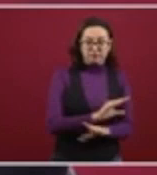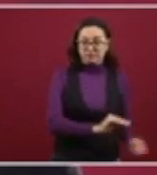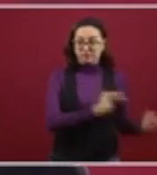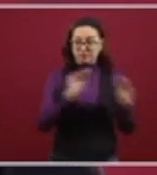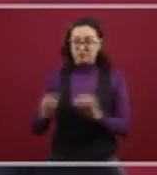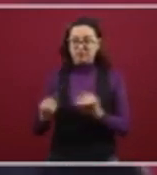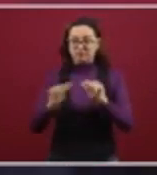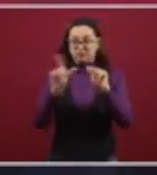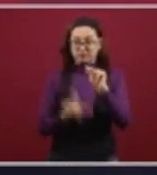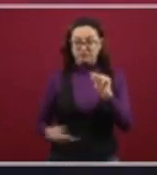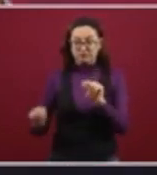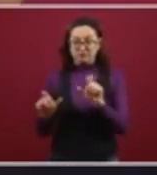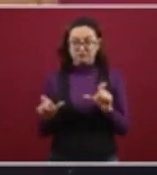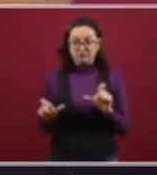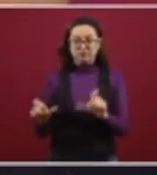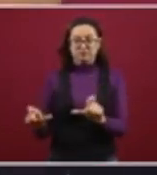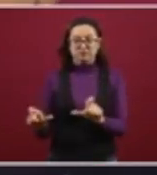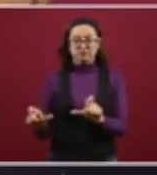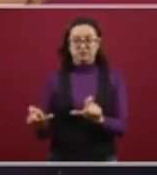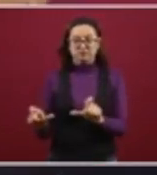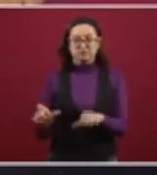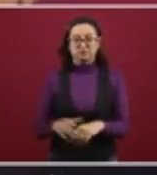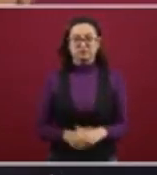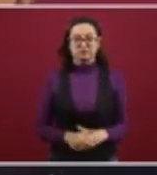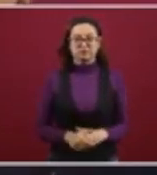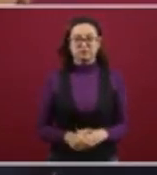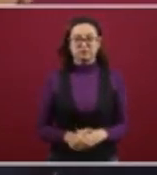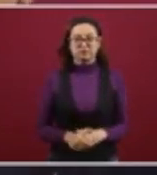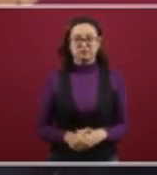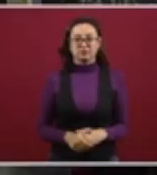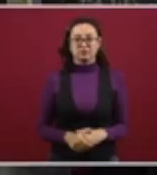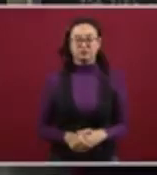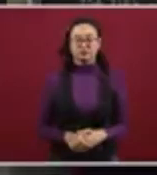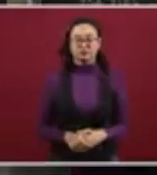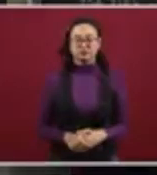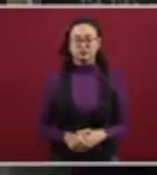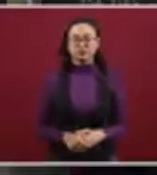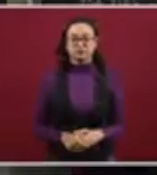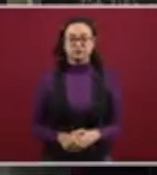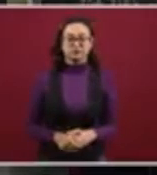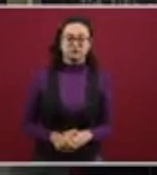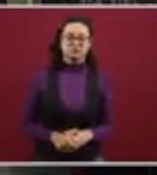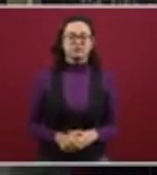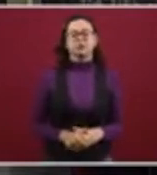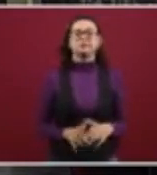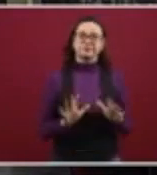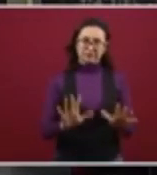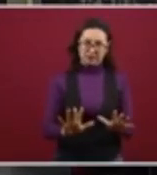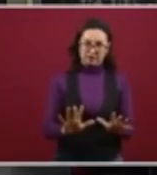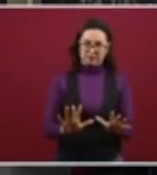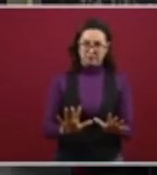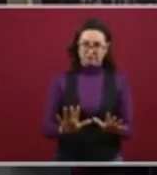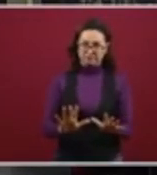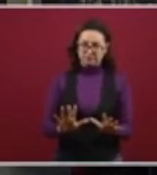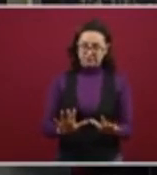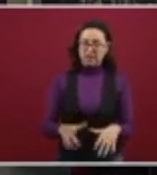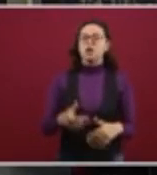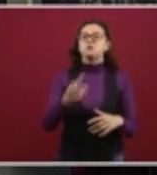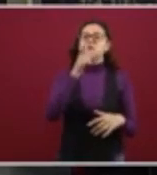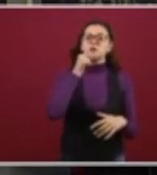o mejor dicho, los elementos de la policía militar y de la policía